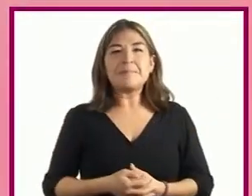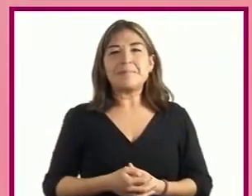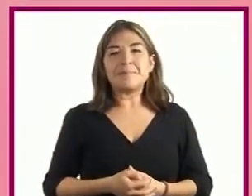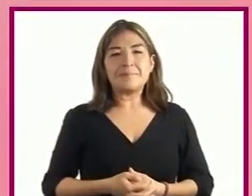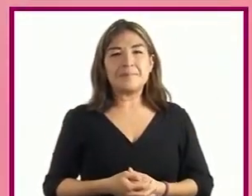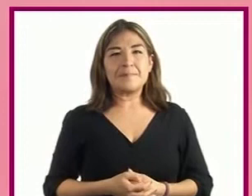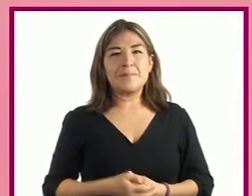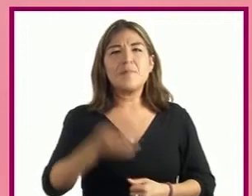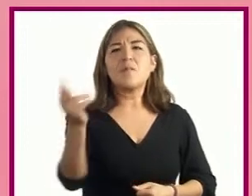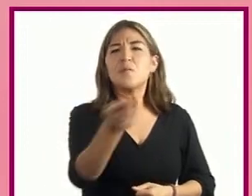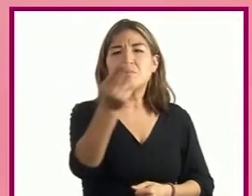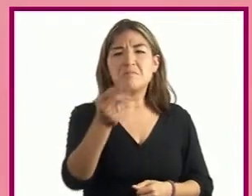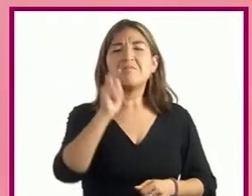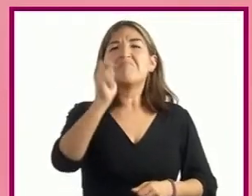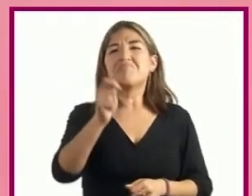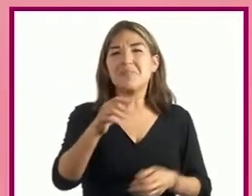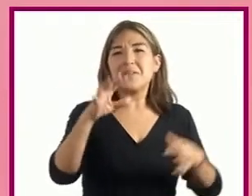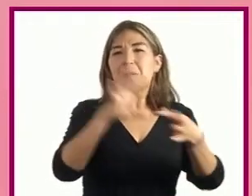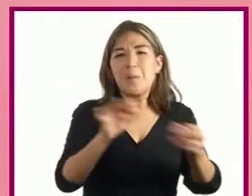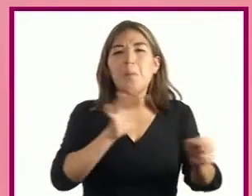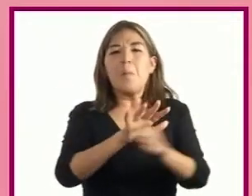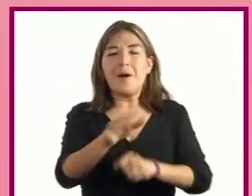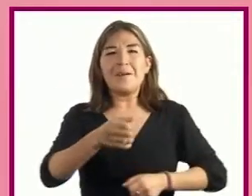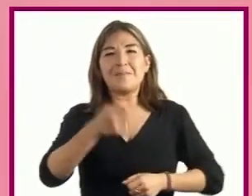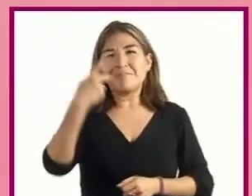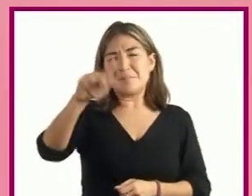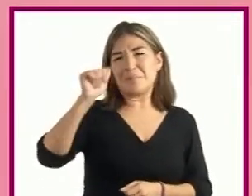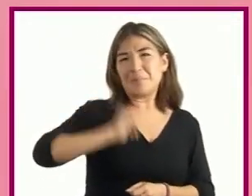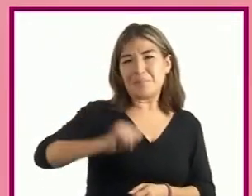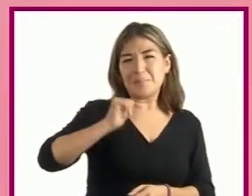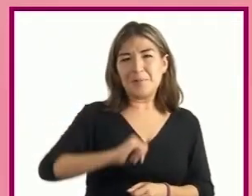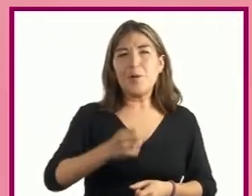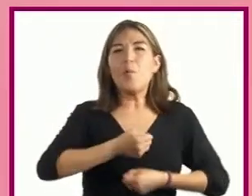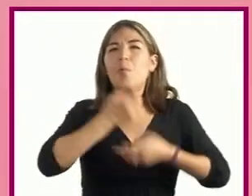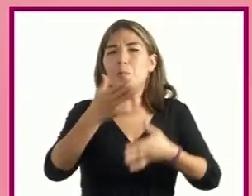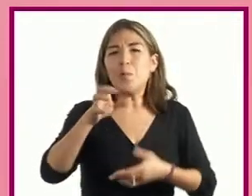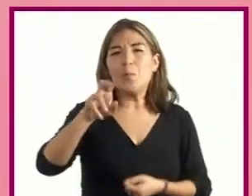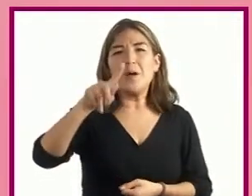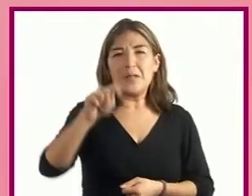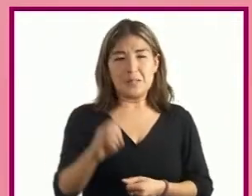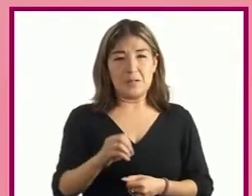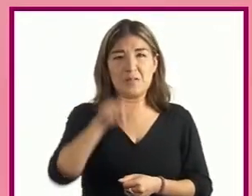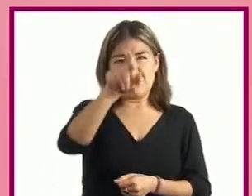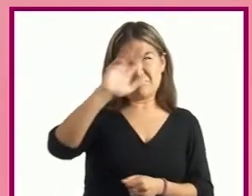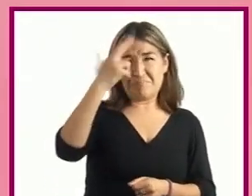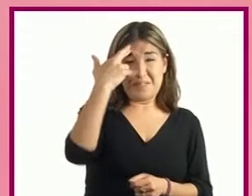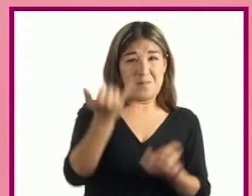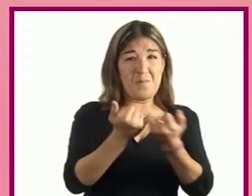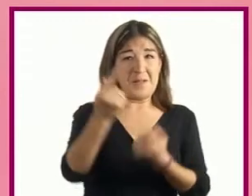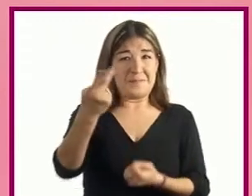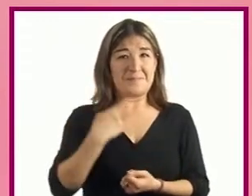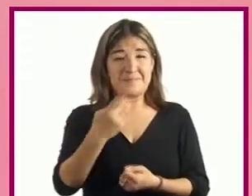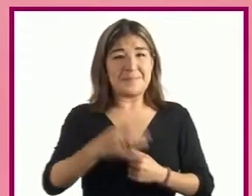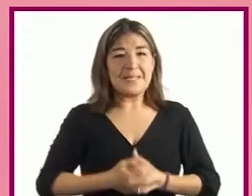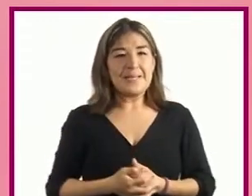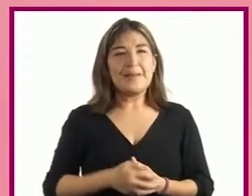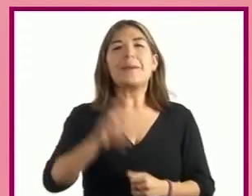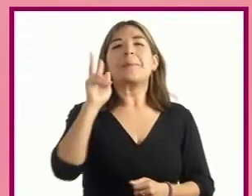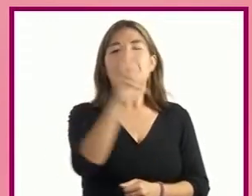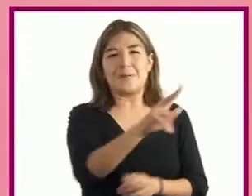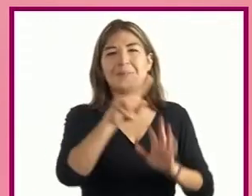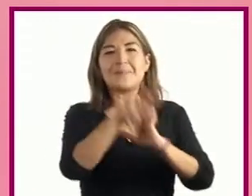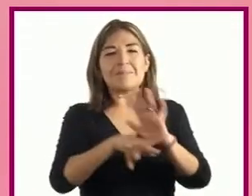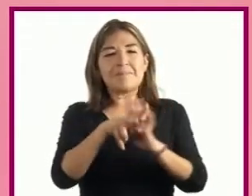¿Ustedes qué cuentos clásicos conocen? ¿Recuerdan lo mismo que yo? Veamos el